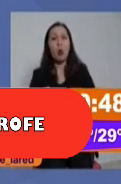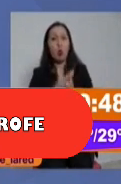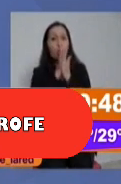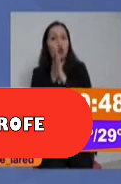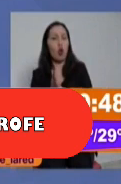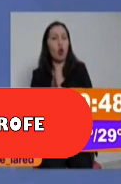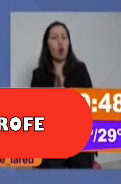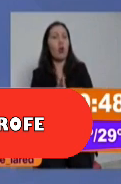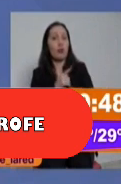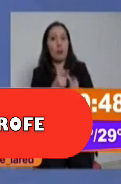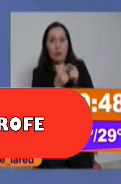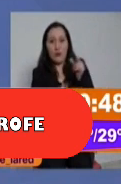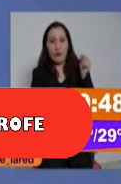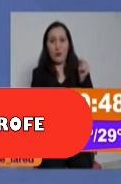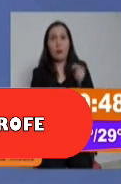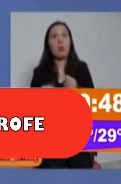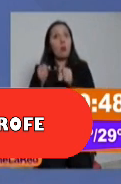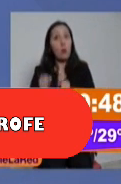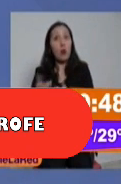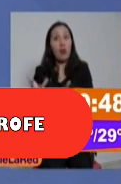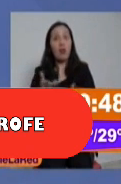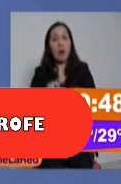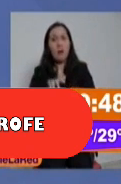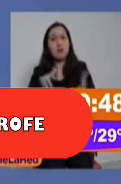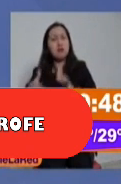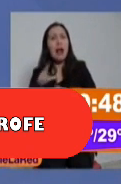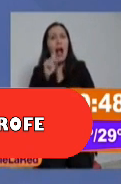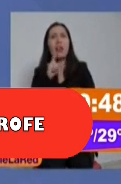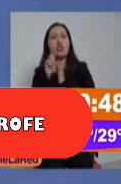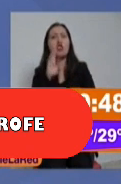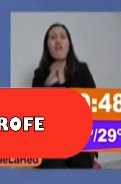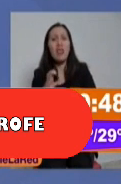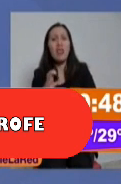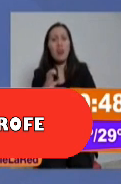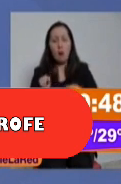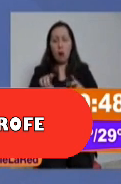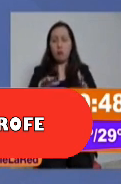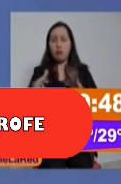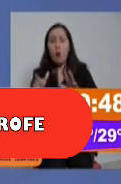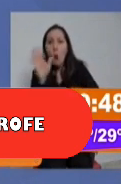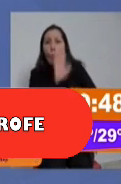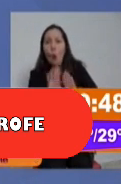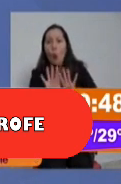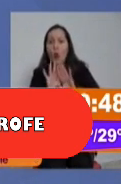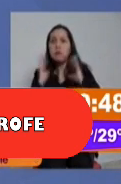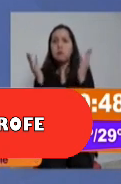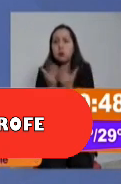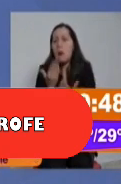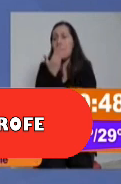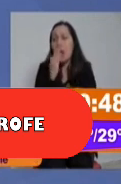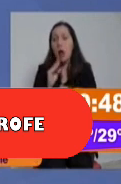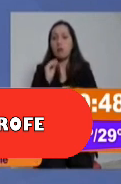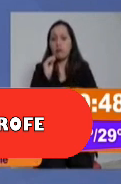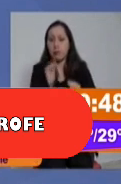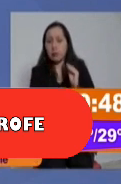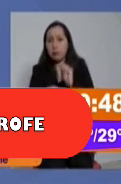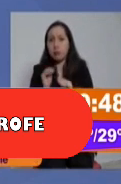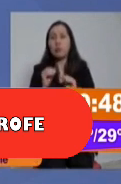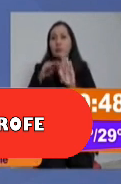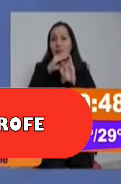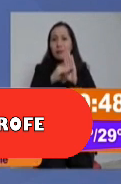nacional. Las facultades que permite este estado de catástrofe y las medidas específicas que iremos adoptando se